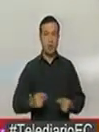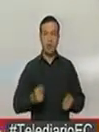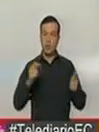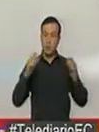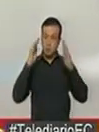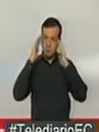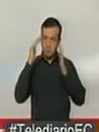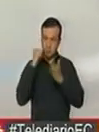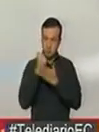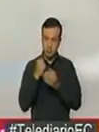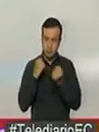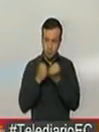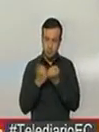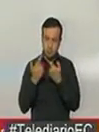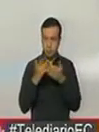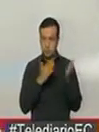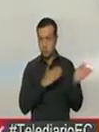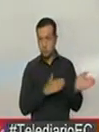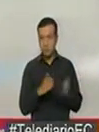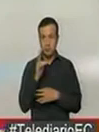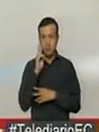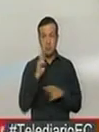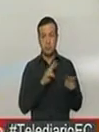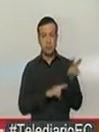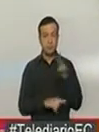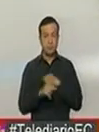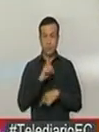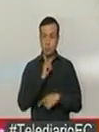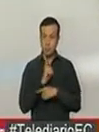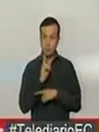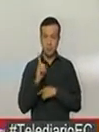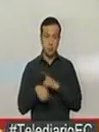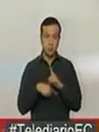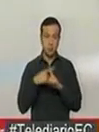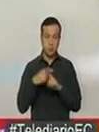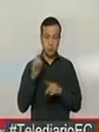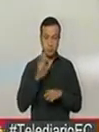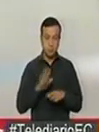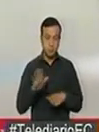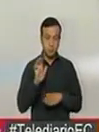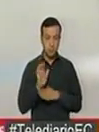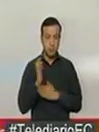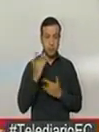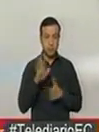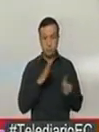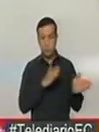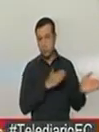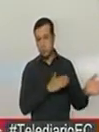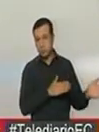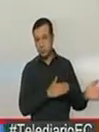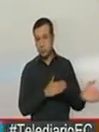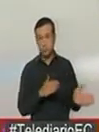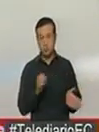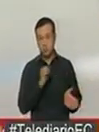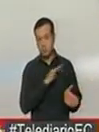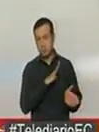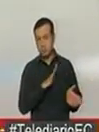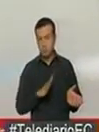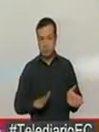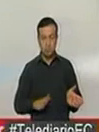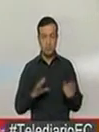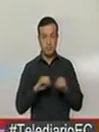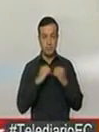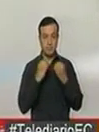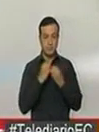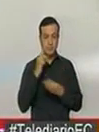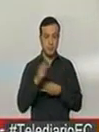y ir a recoger las muestras y ser analizadas. Igualmente, el Ecuador está tomando todas las medidas que la